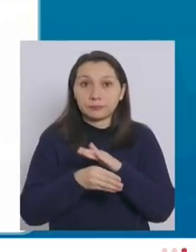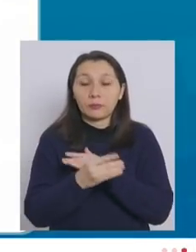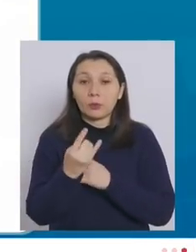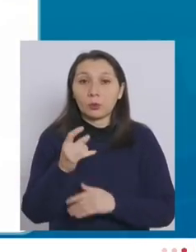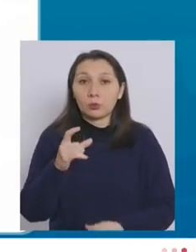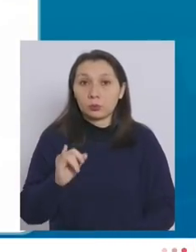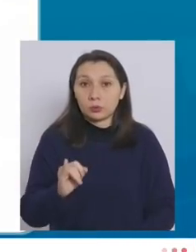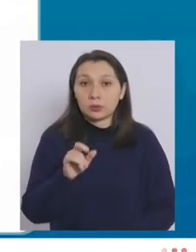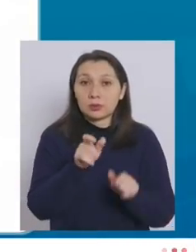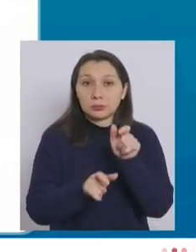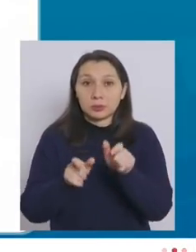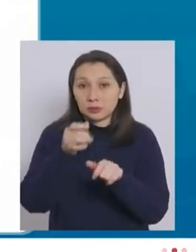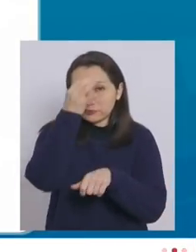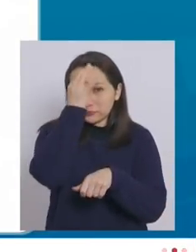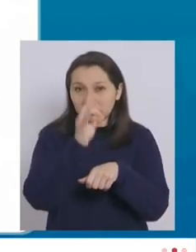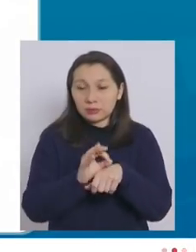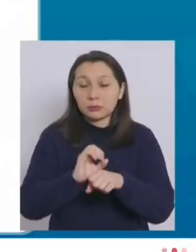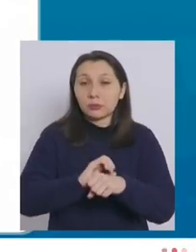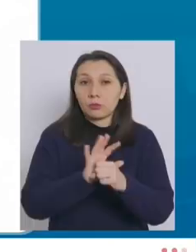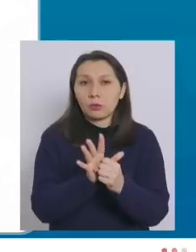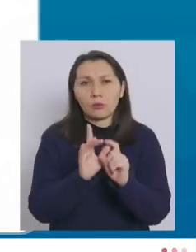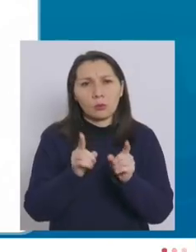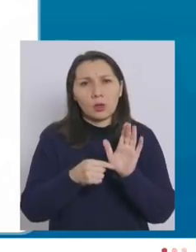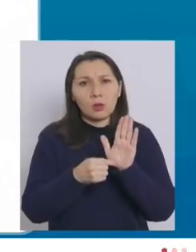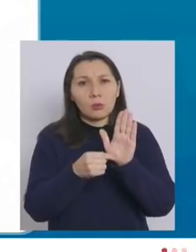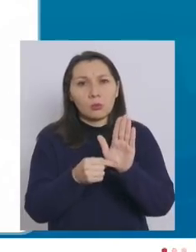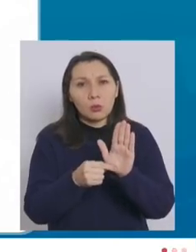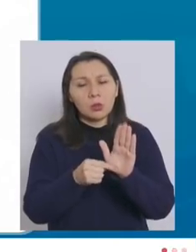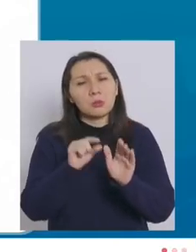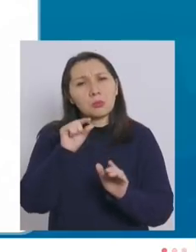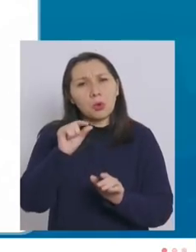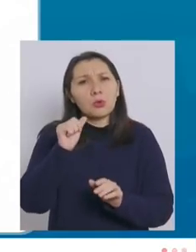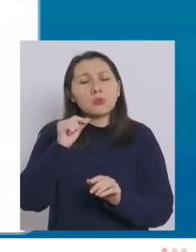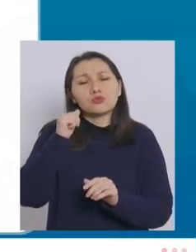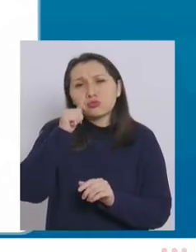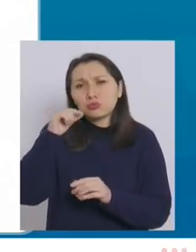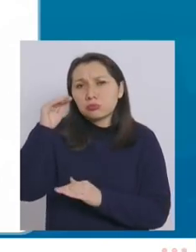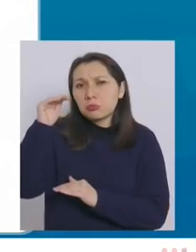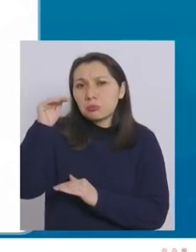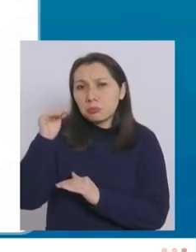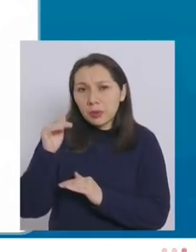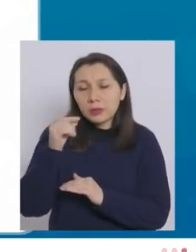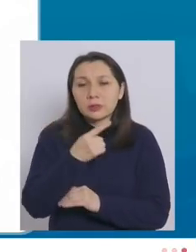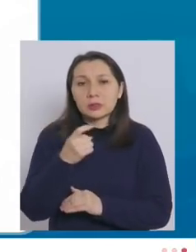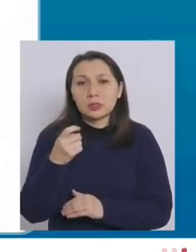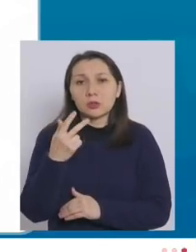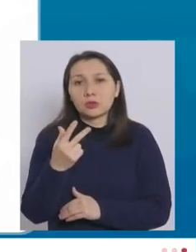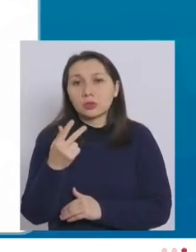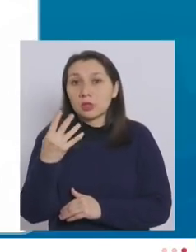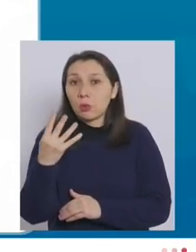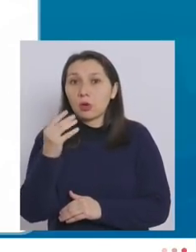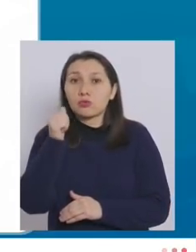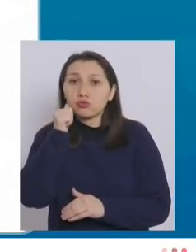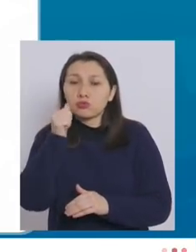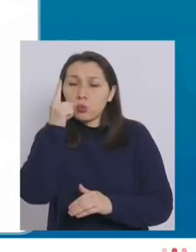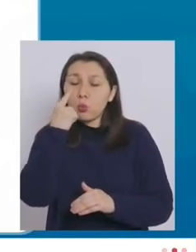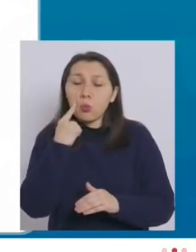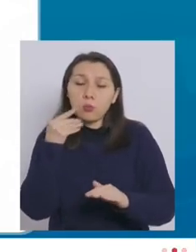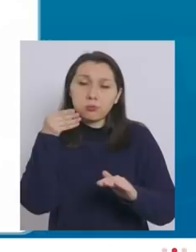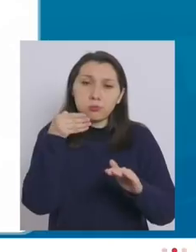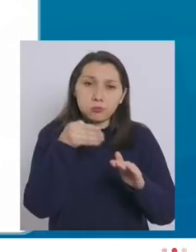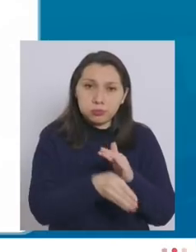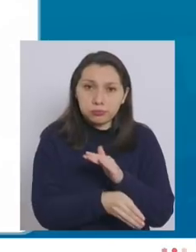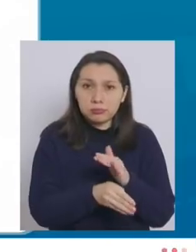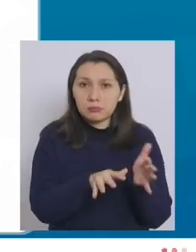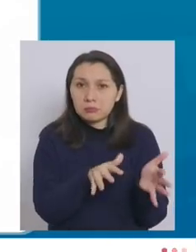por pacientes COVID, aunque muestran una leve disminución de 184 en promedio